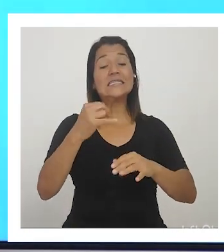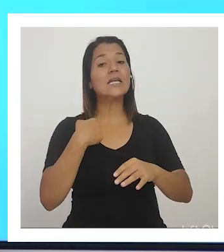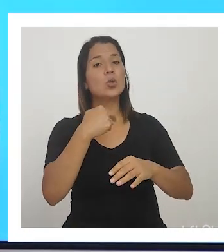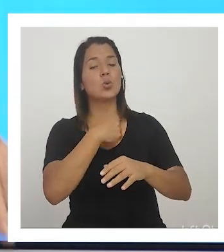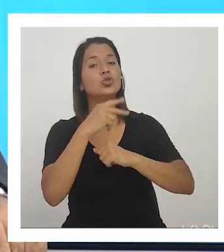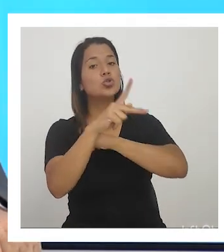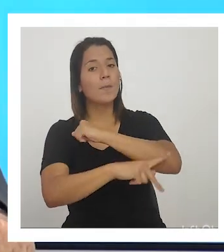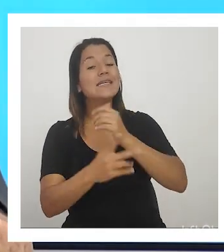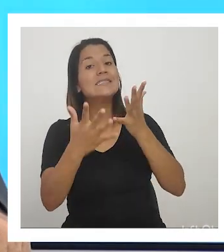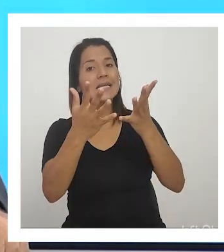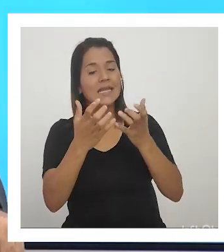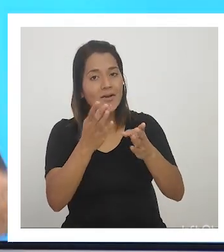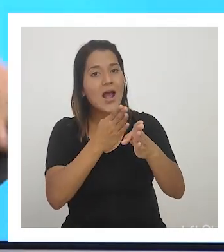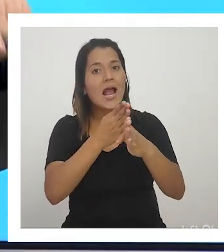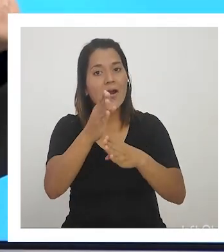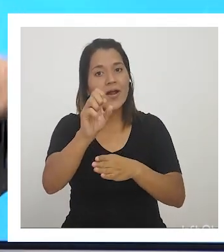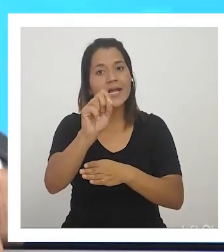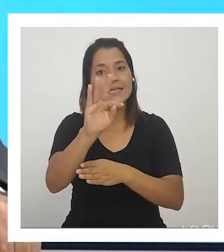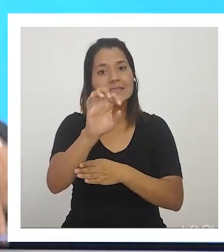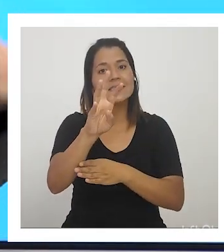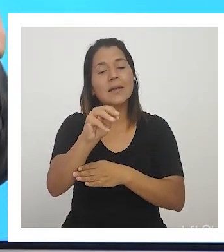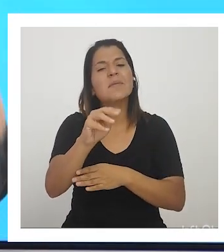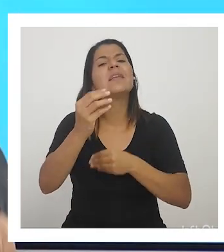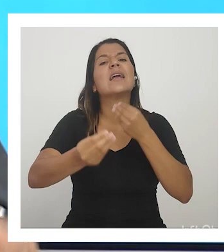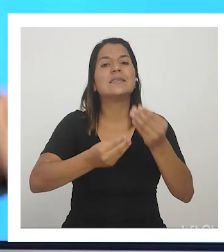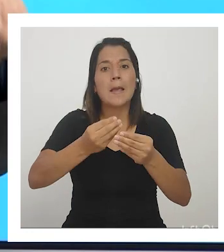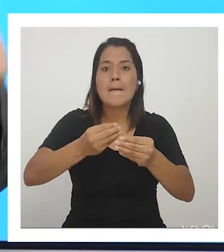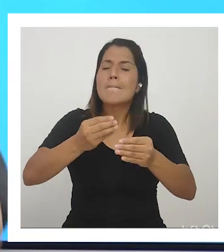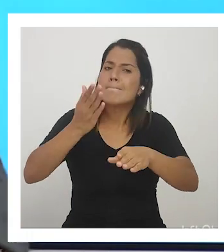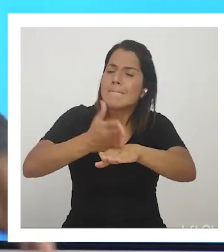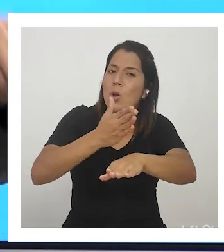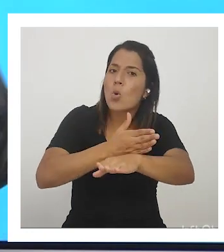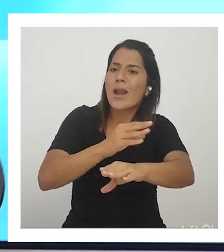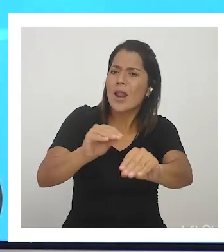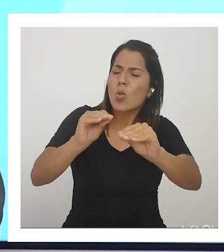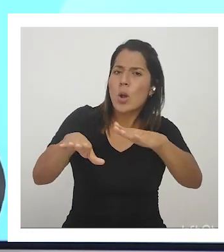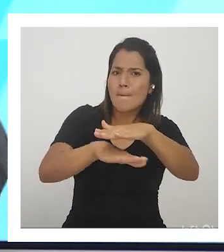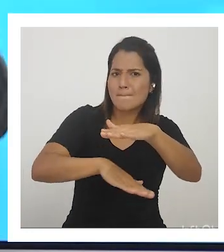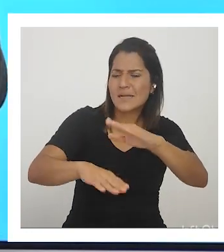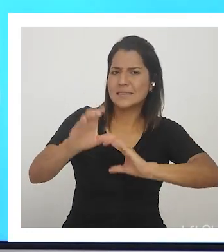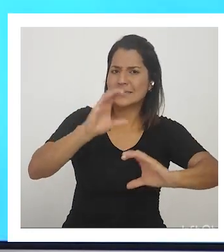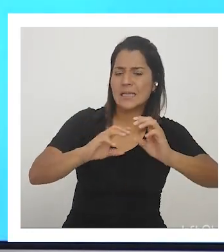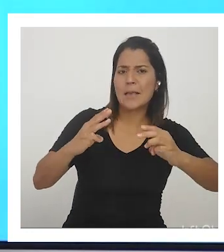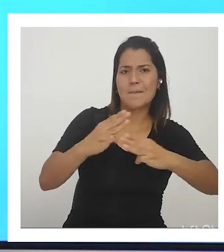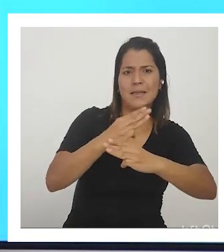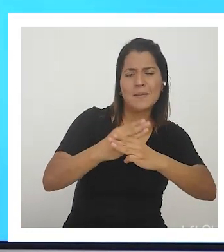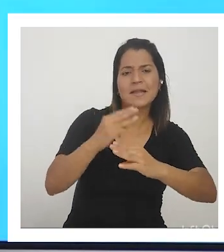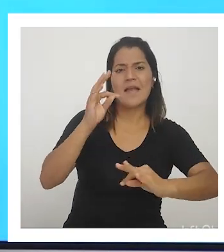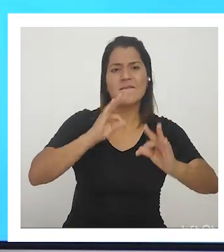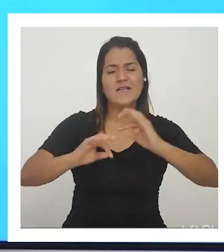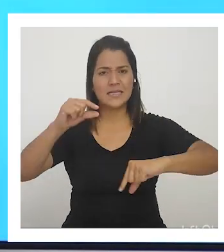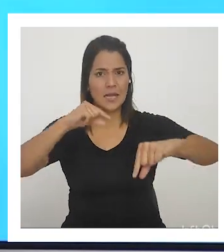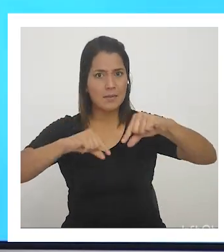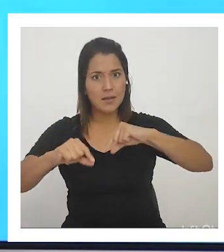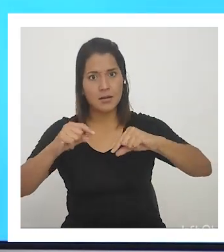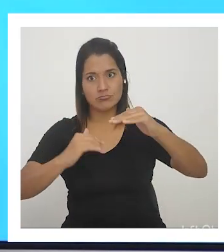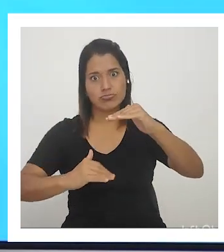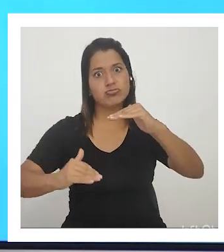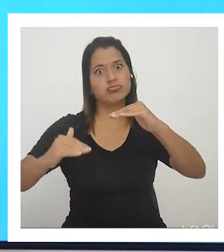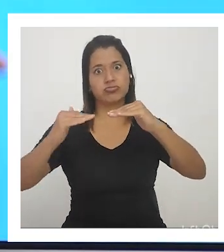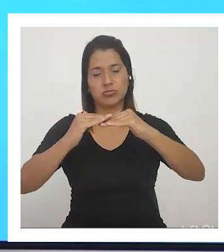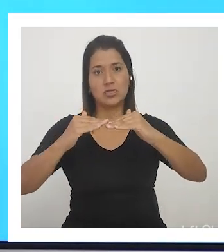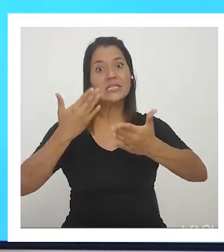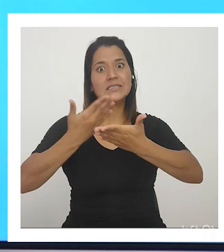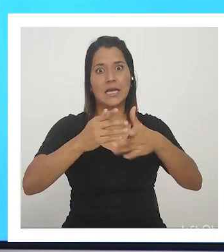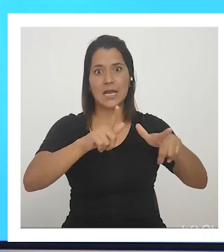hacer es mejorar la educación básica, mejorar la ciencia, las matemáticas, la física, la química, nivelar. Por eso es que nosotros desde las